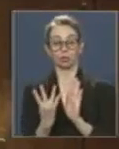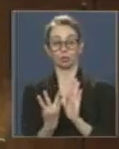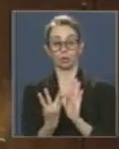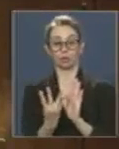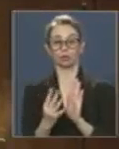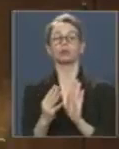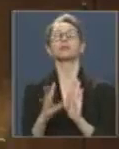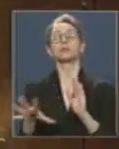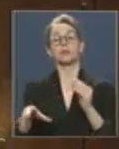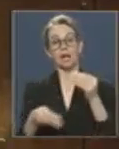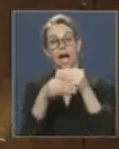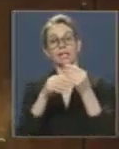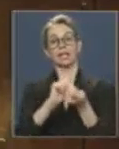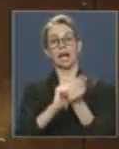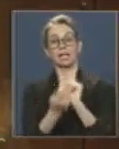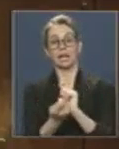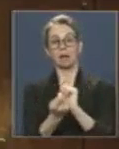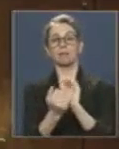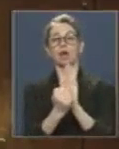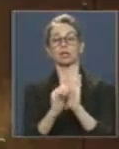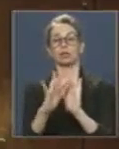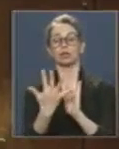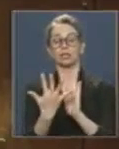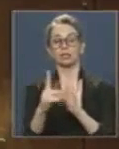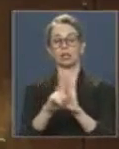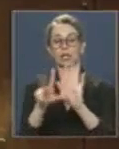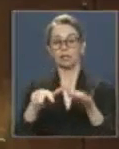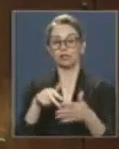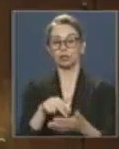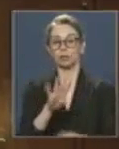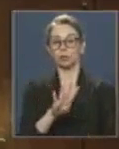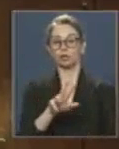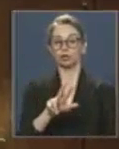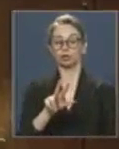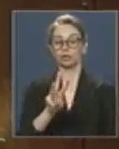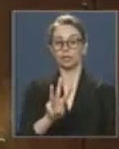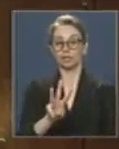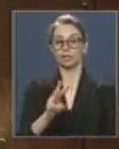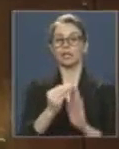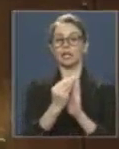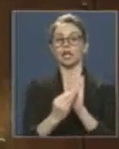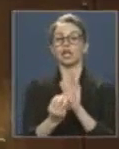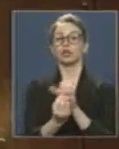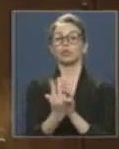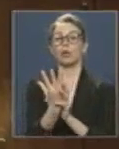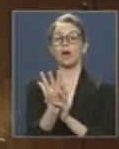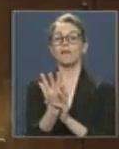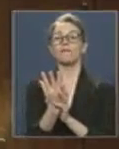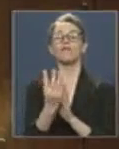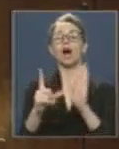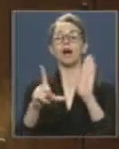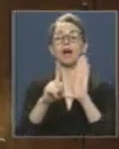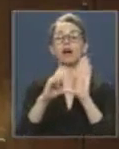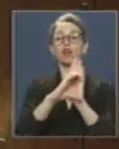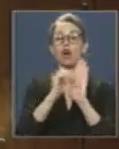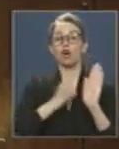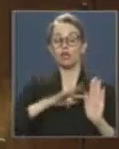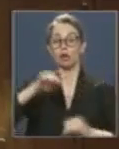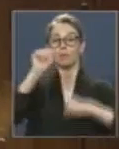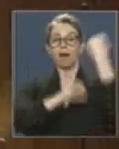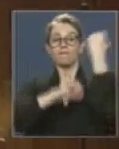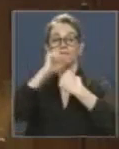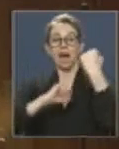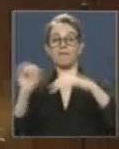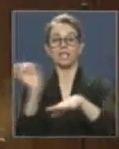que incorpora modificación en el artículo quinto de la Ley 18.483, que establece nuevo régimen legal para la industria